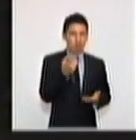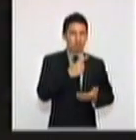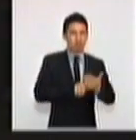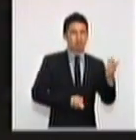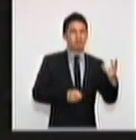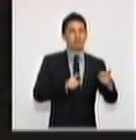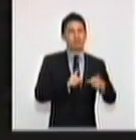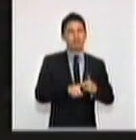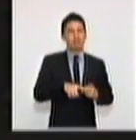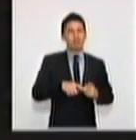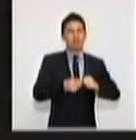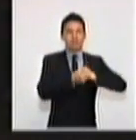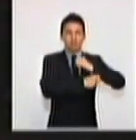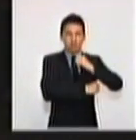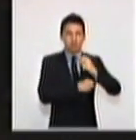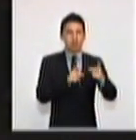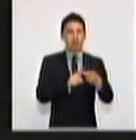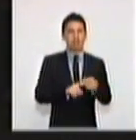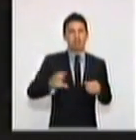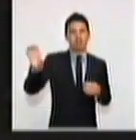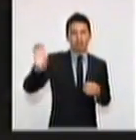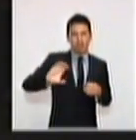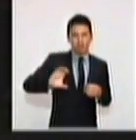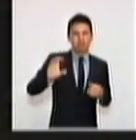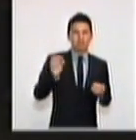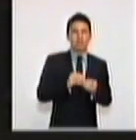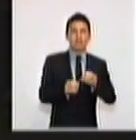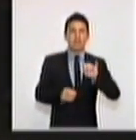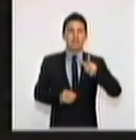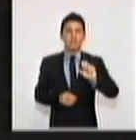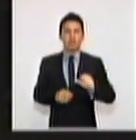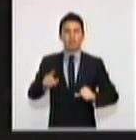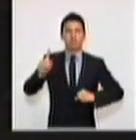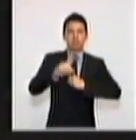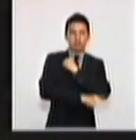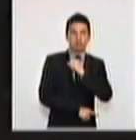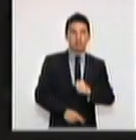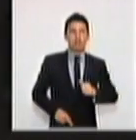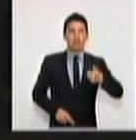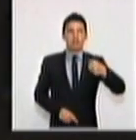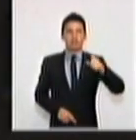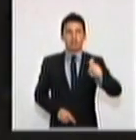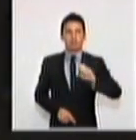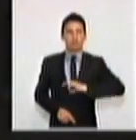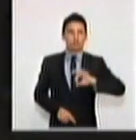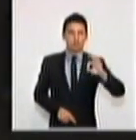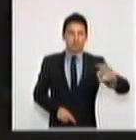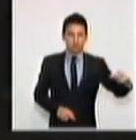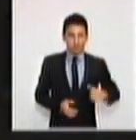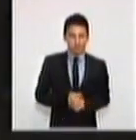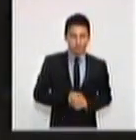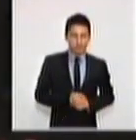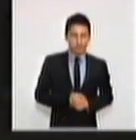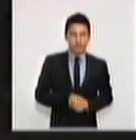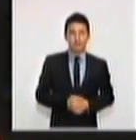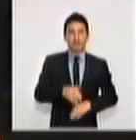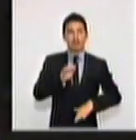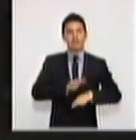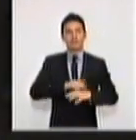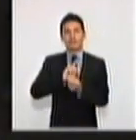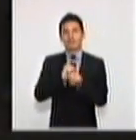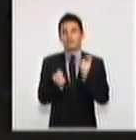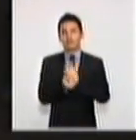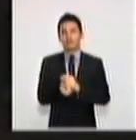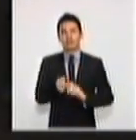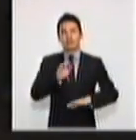el desodorante, los talcos, IVA confiscatorio del 16%. Entonces es claro que la reforma puede